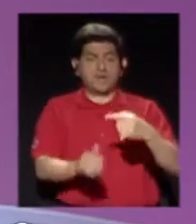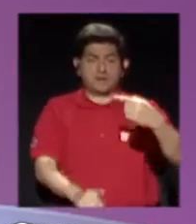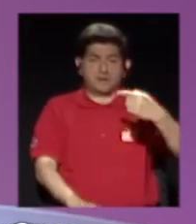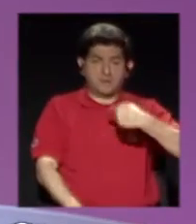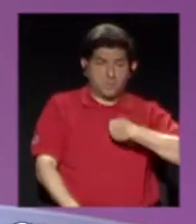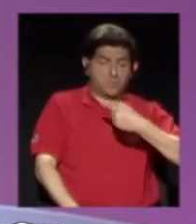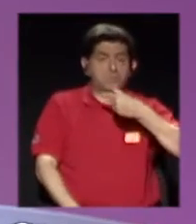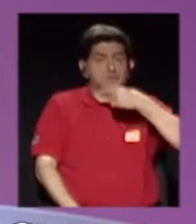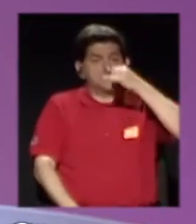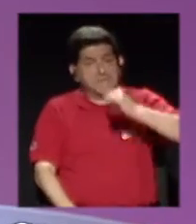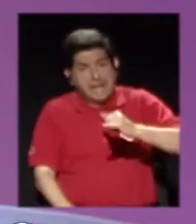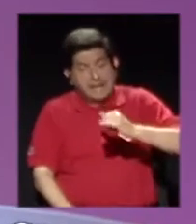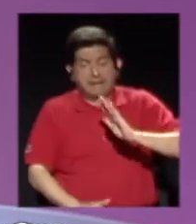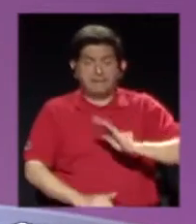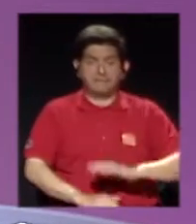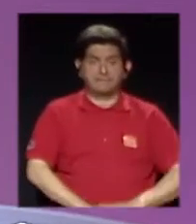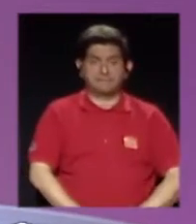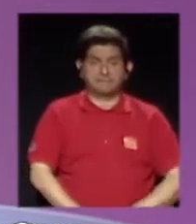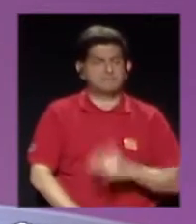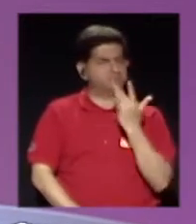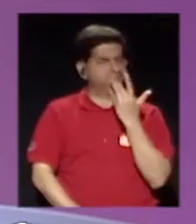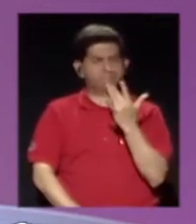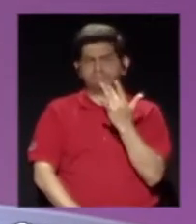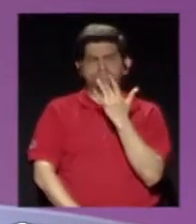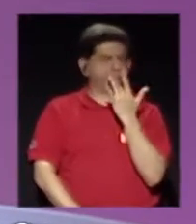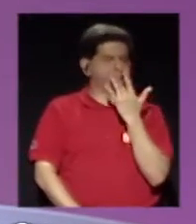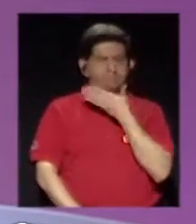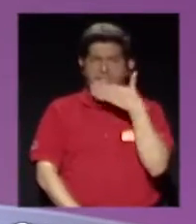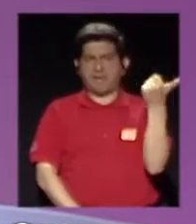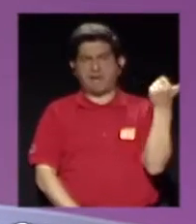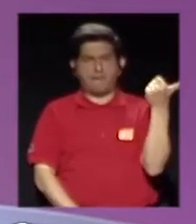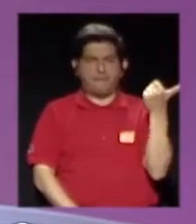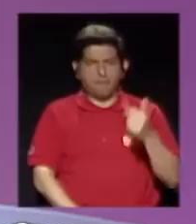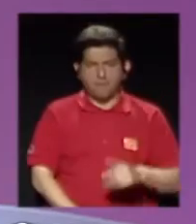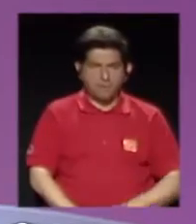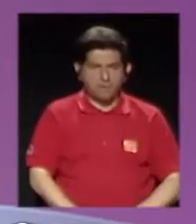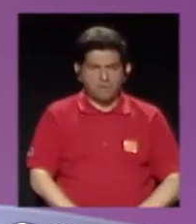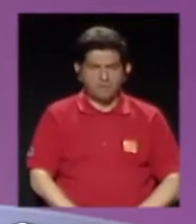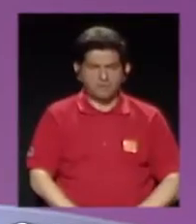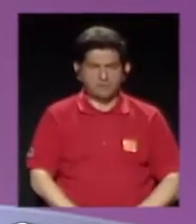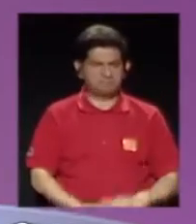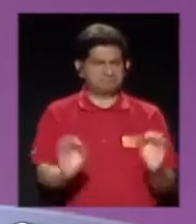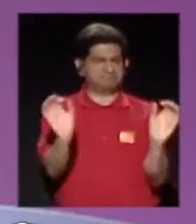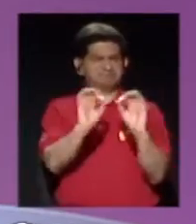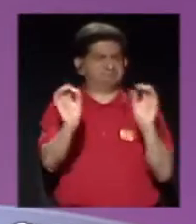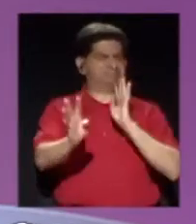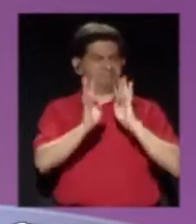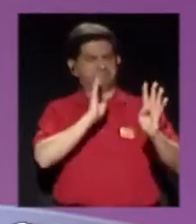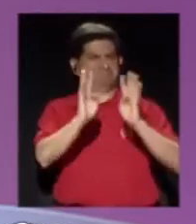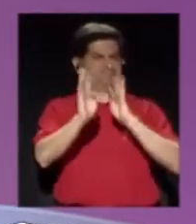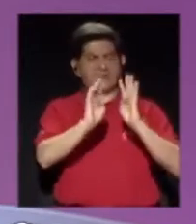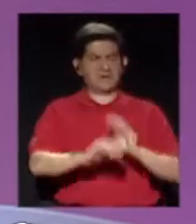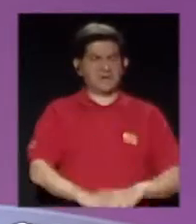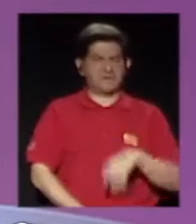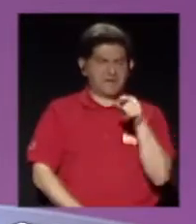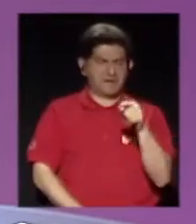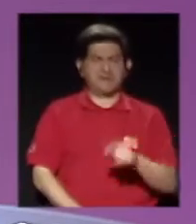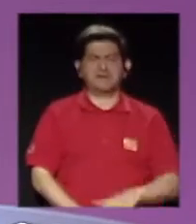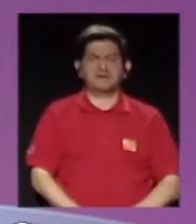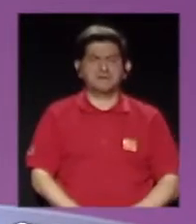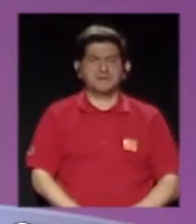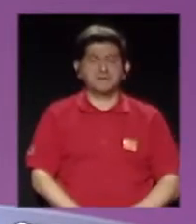aquí verdad y prefieren optar por ni siquiera mencionar en su además